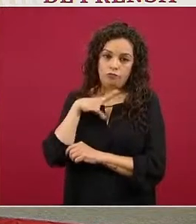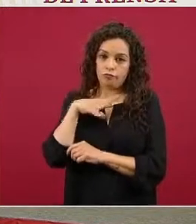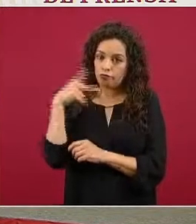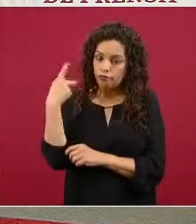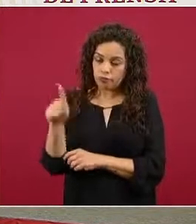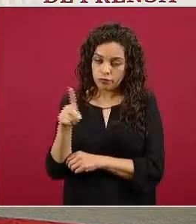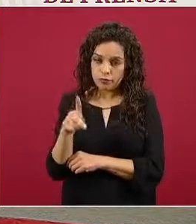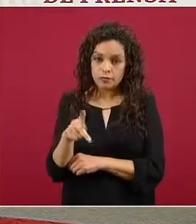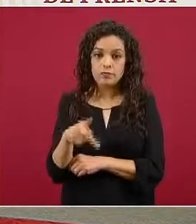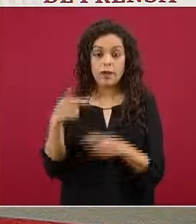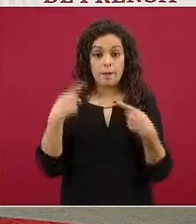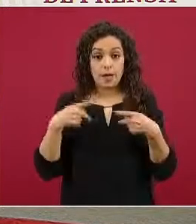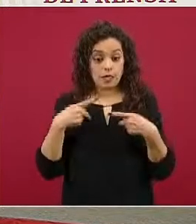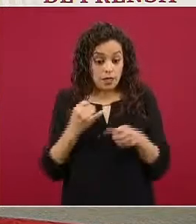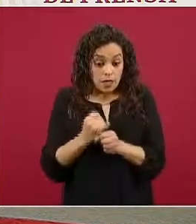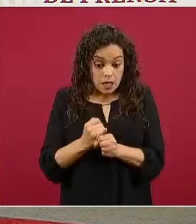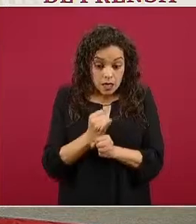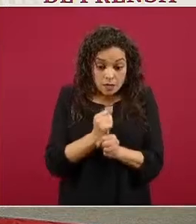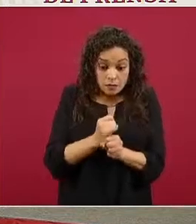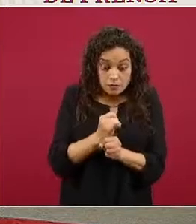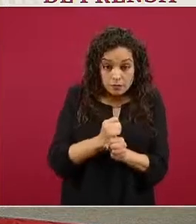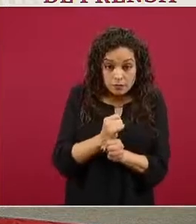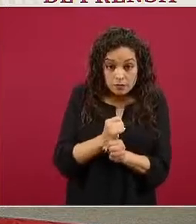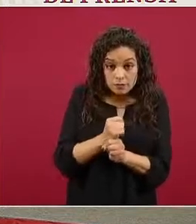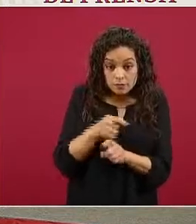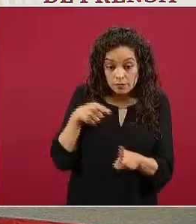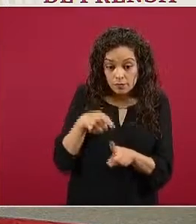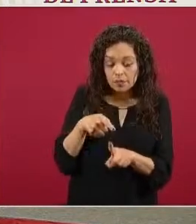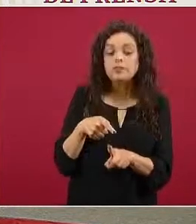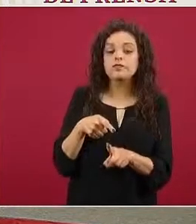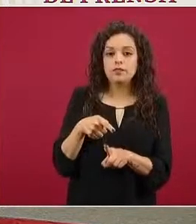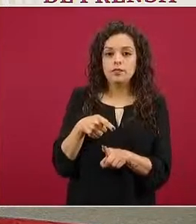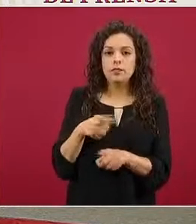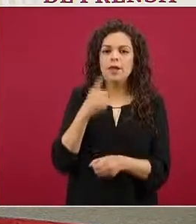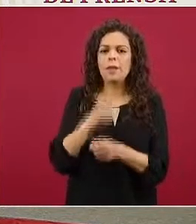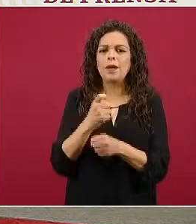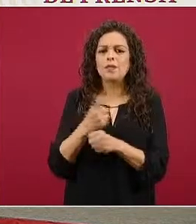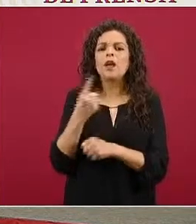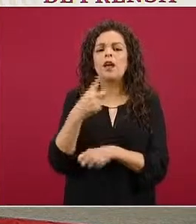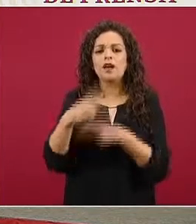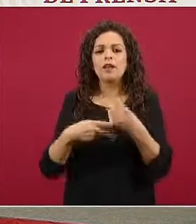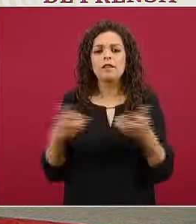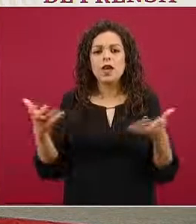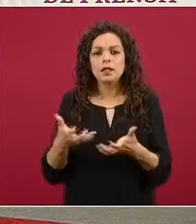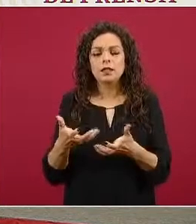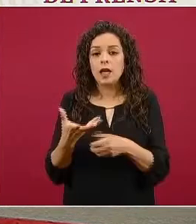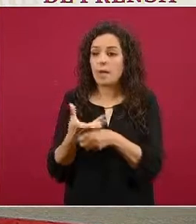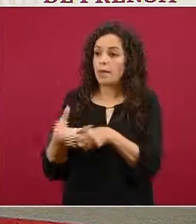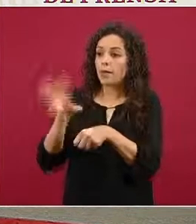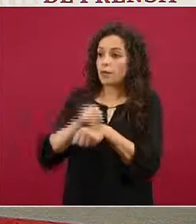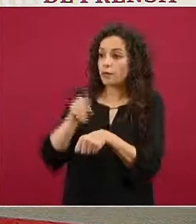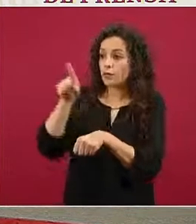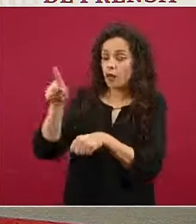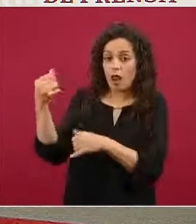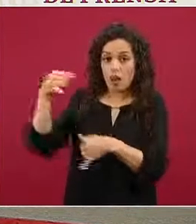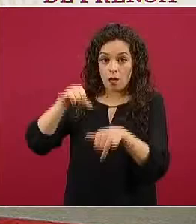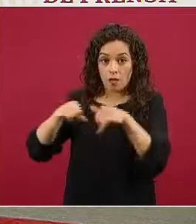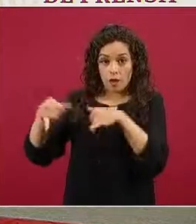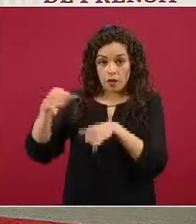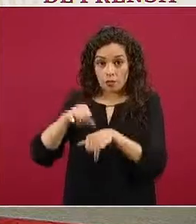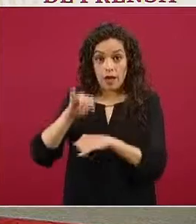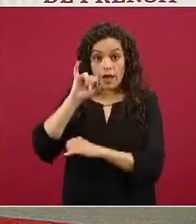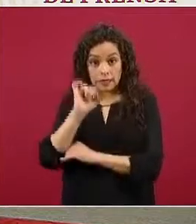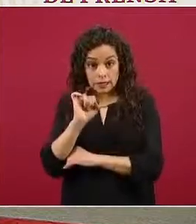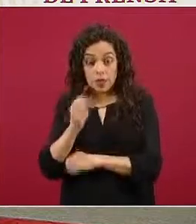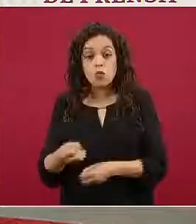y la persona investigadora tendría que primero solicitar autorización al laboratorio para poder decir